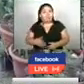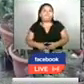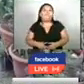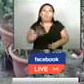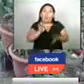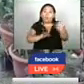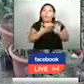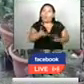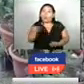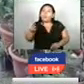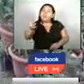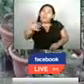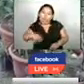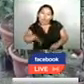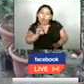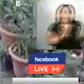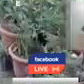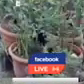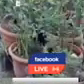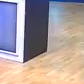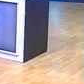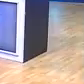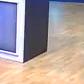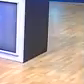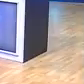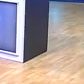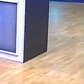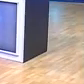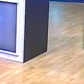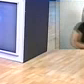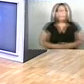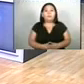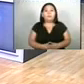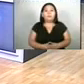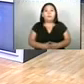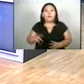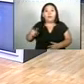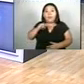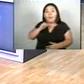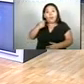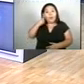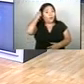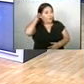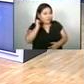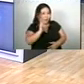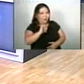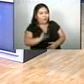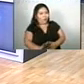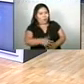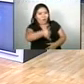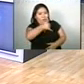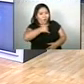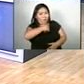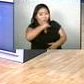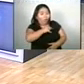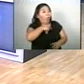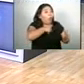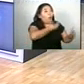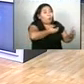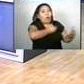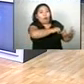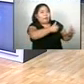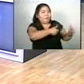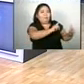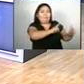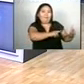algunas cosas, sí. En algunas cosas, sí. Para lo que dijo Ben Affleck, el que toma, toma porque quiere, no por otra persona.